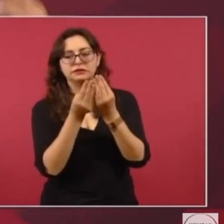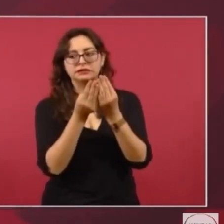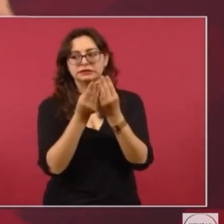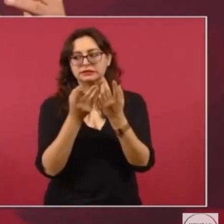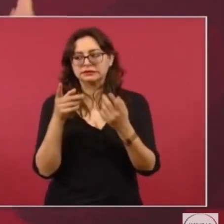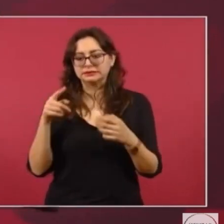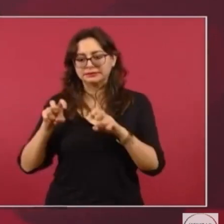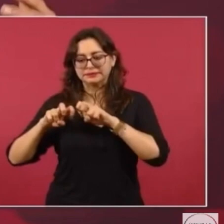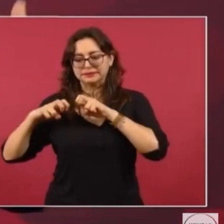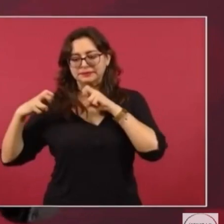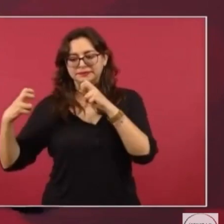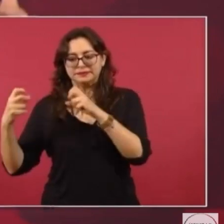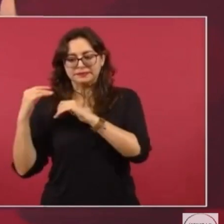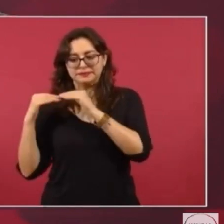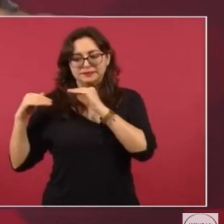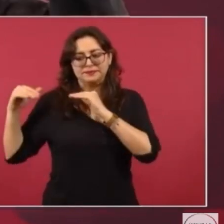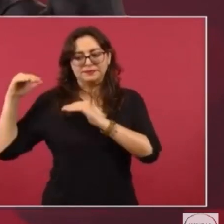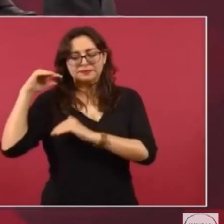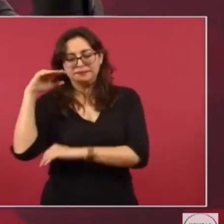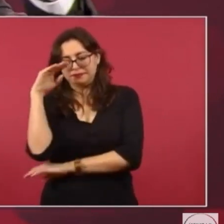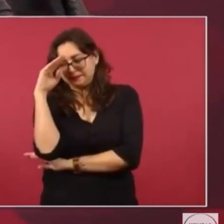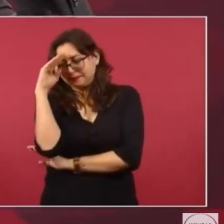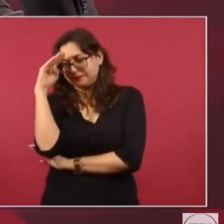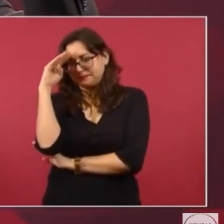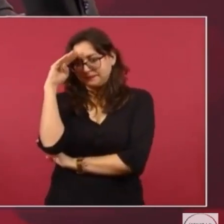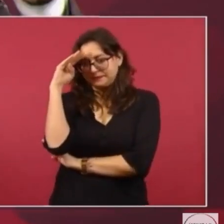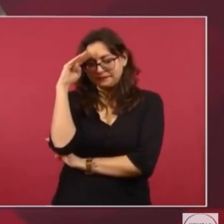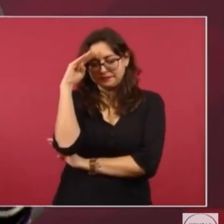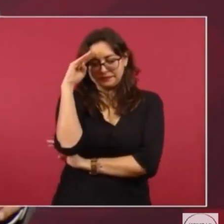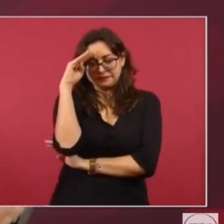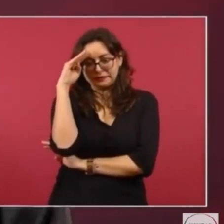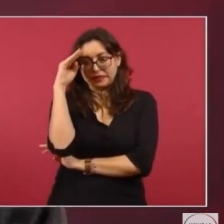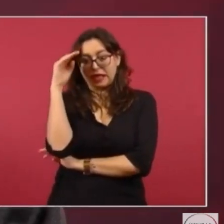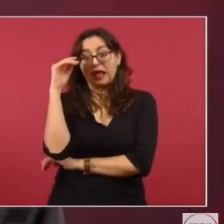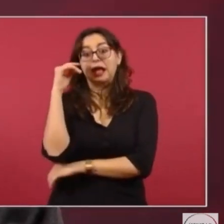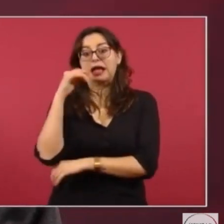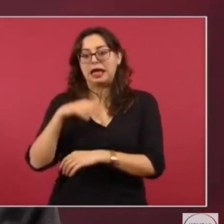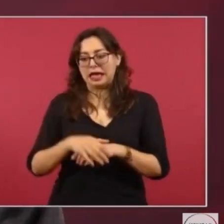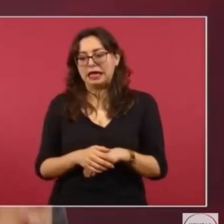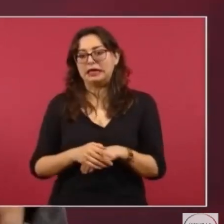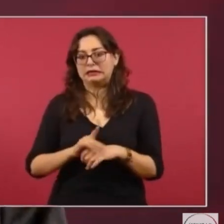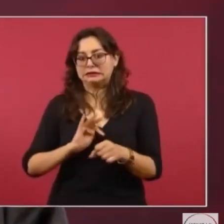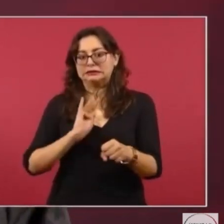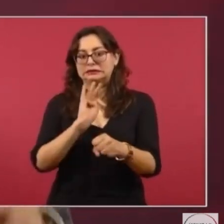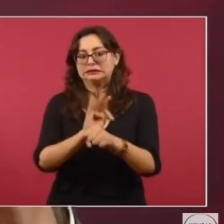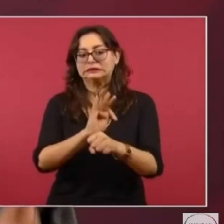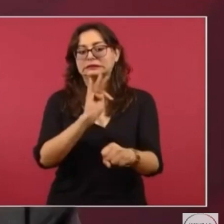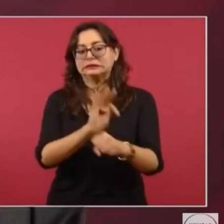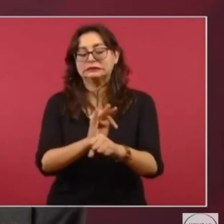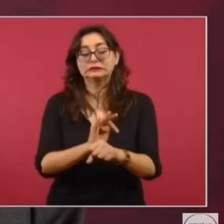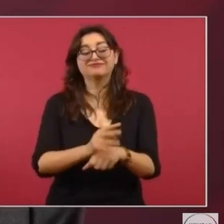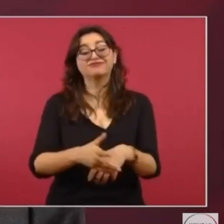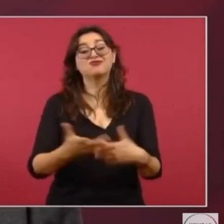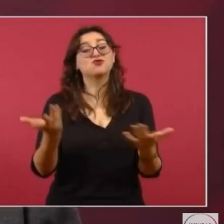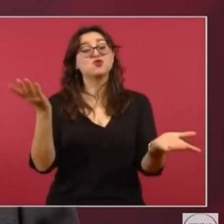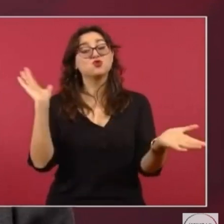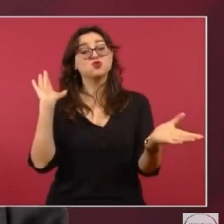usual? Desde hace tiempo está mal integrada